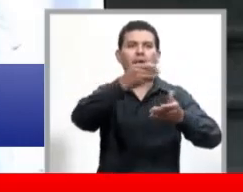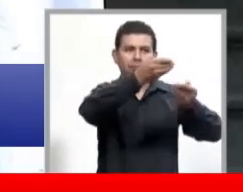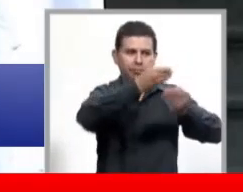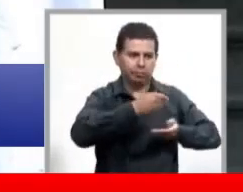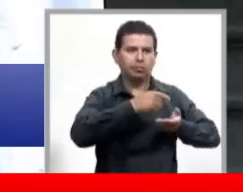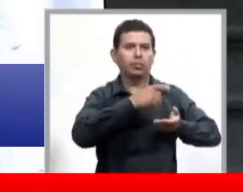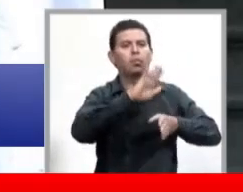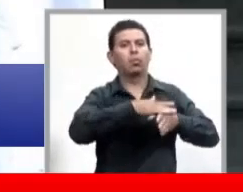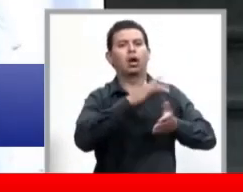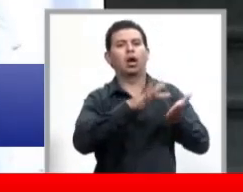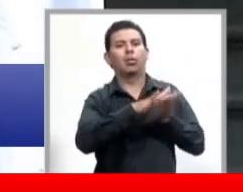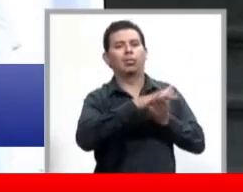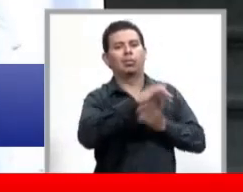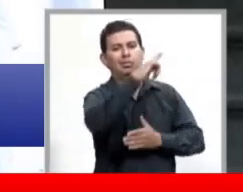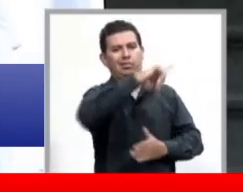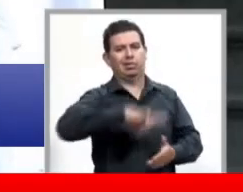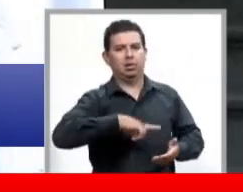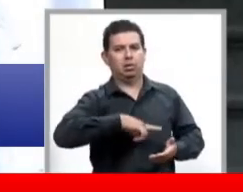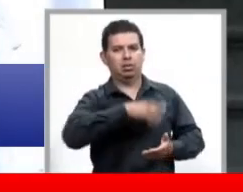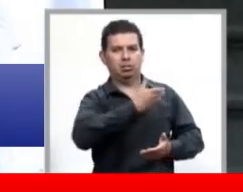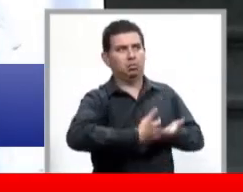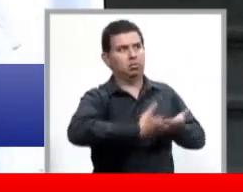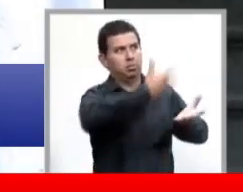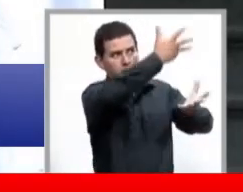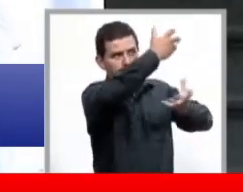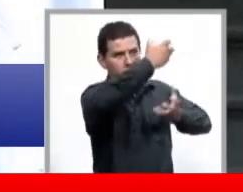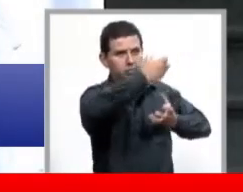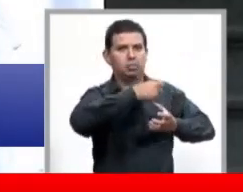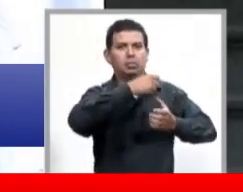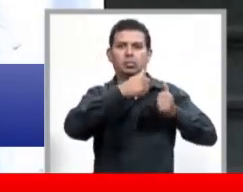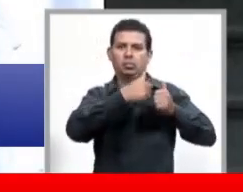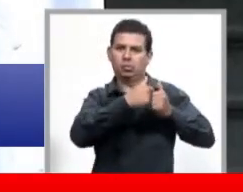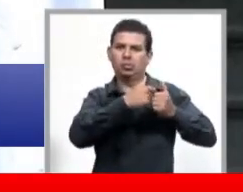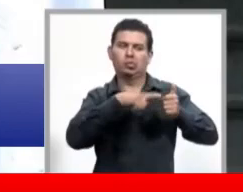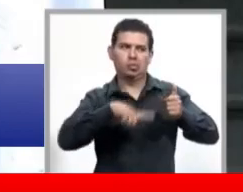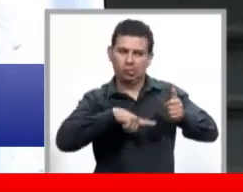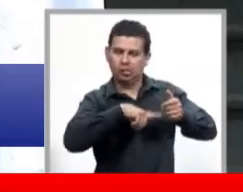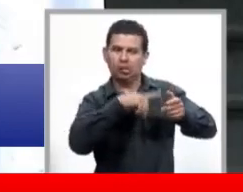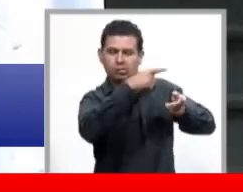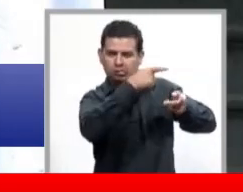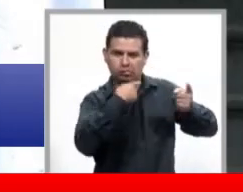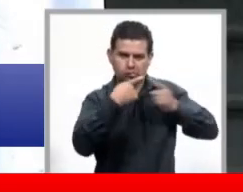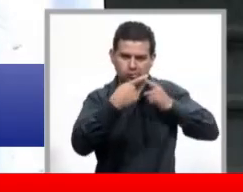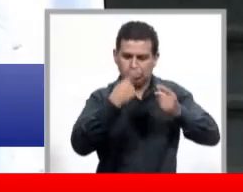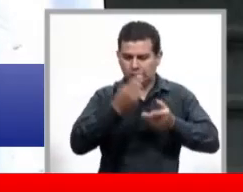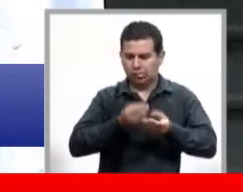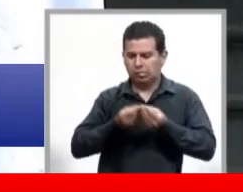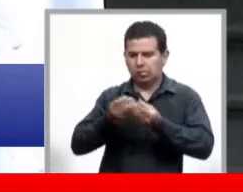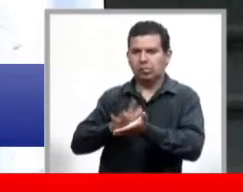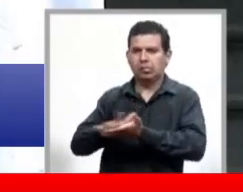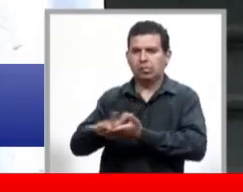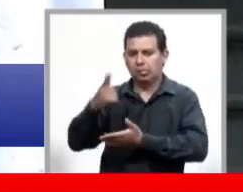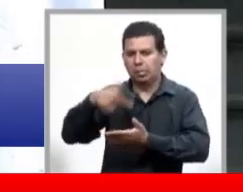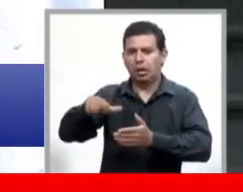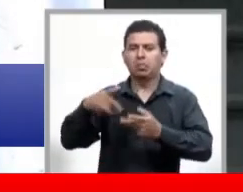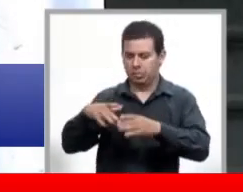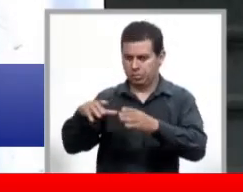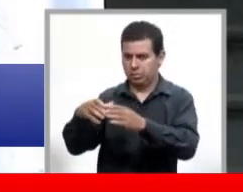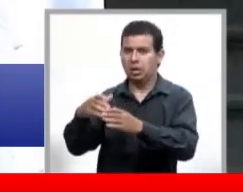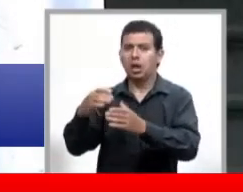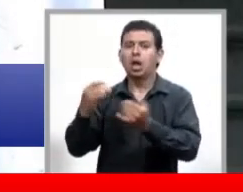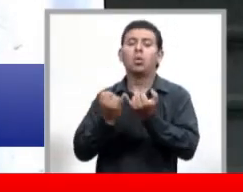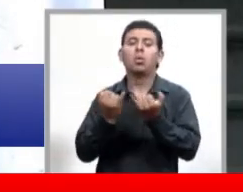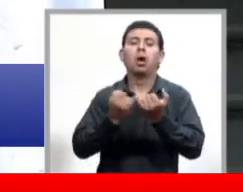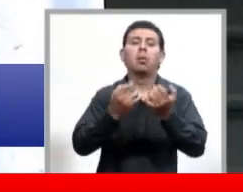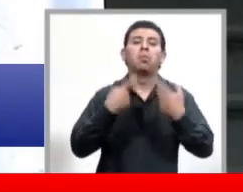estamos sacando desde la perspectiva formal en el acompañamiento de esta etapa. Para el sector informal también tenemos programas